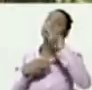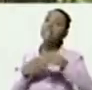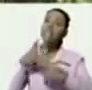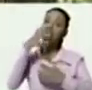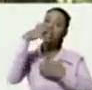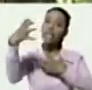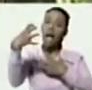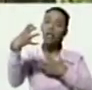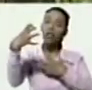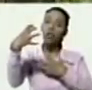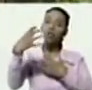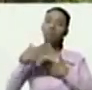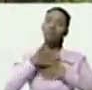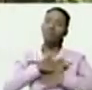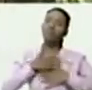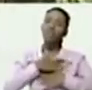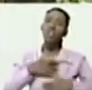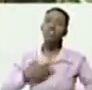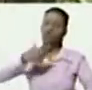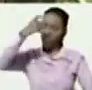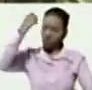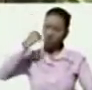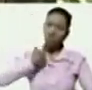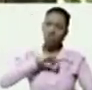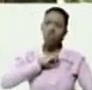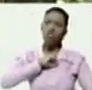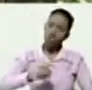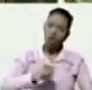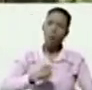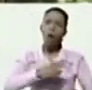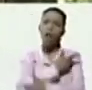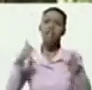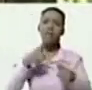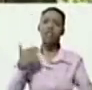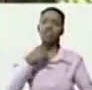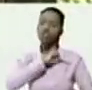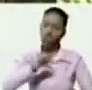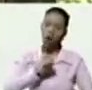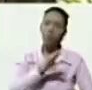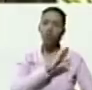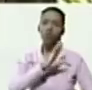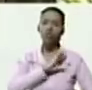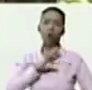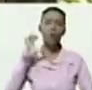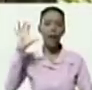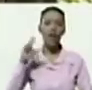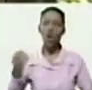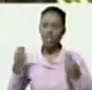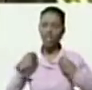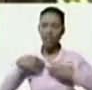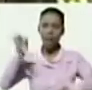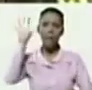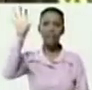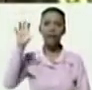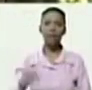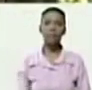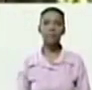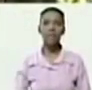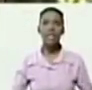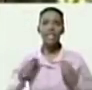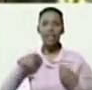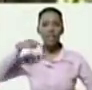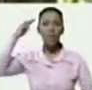gritando con pasión: somos libres, somos soberanos, somos independientes. ¡Que viva la patria! ¡Viva! ¡Que